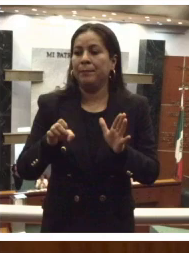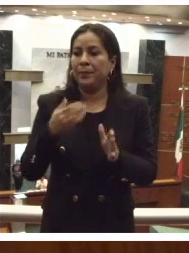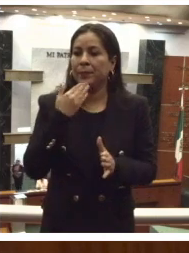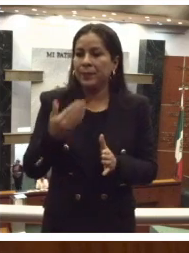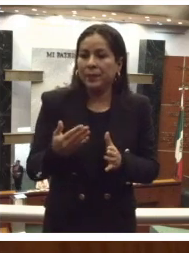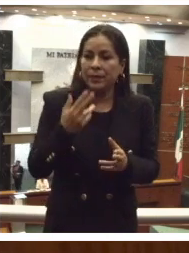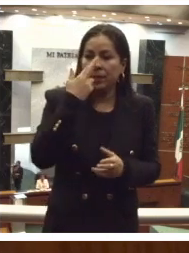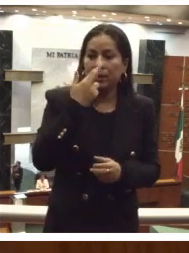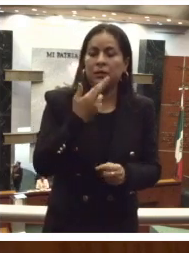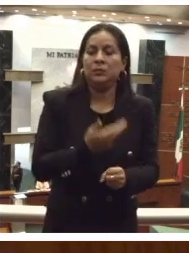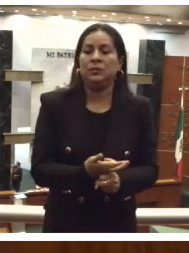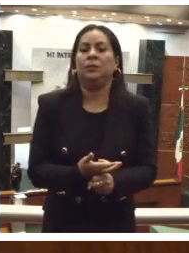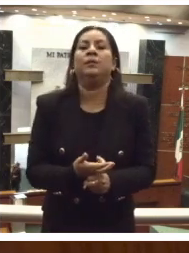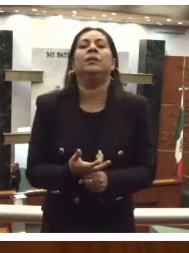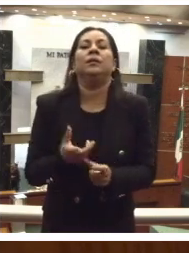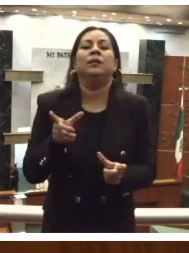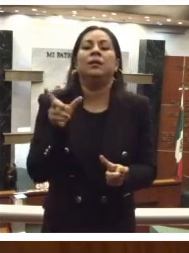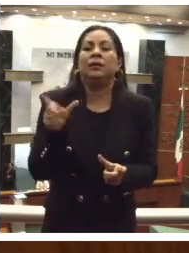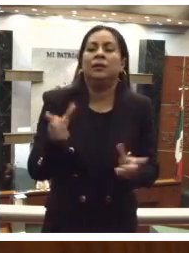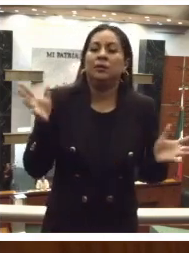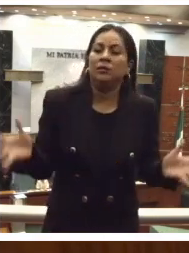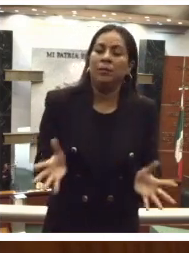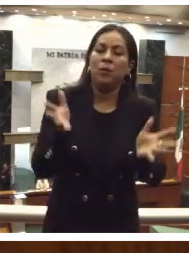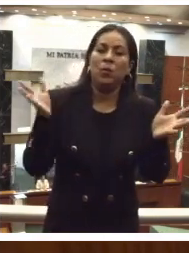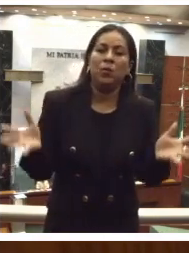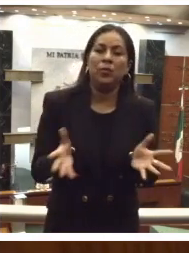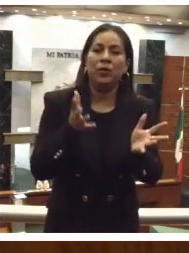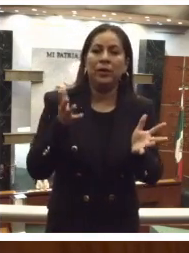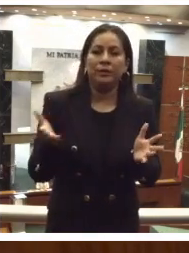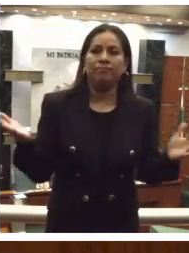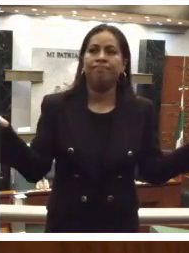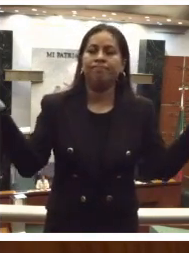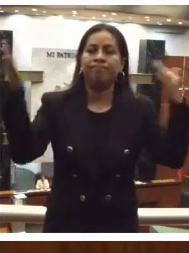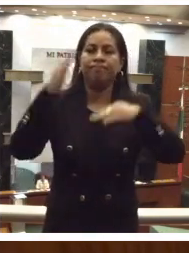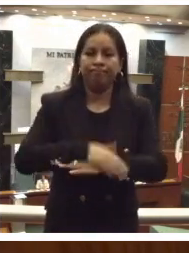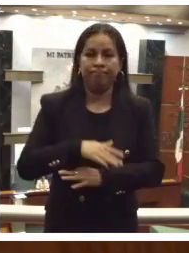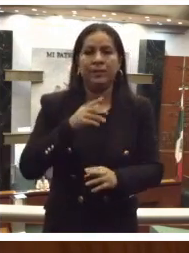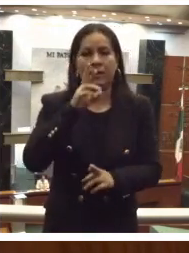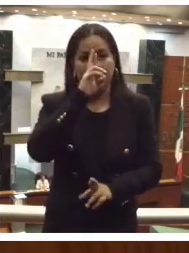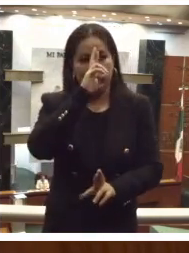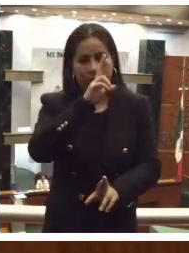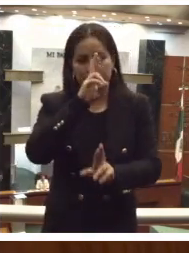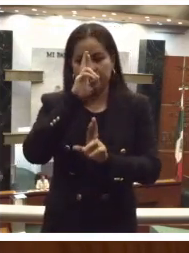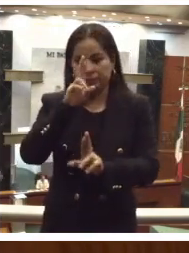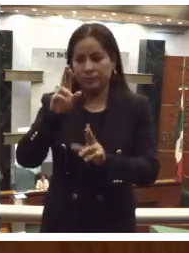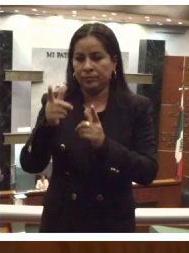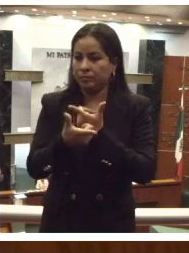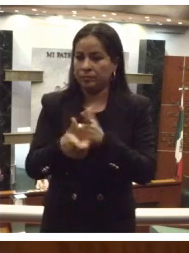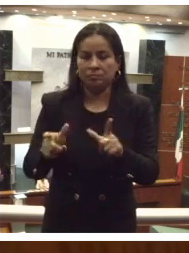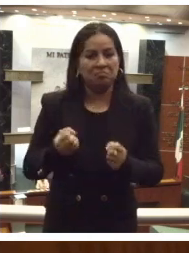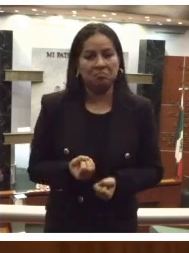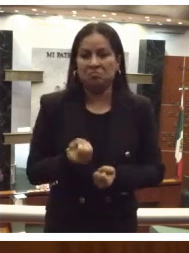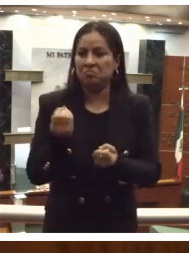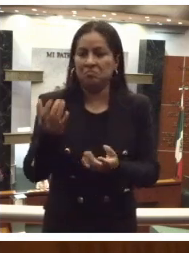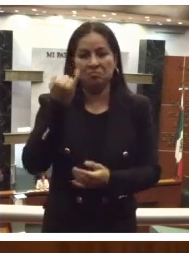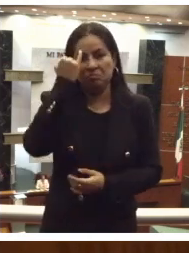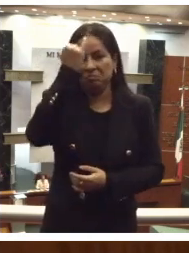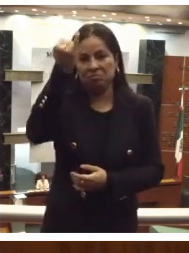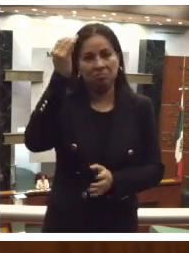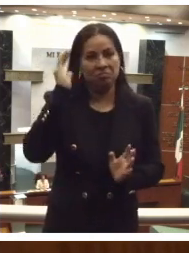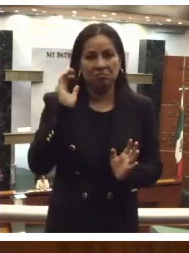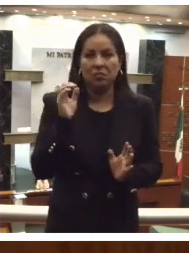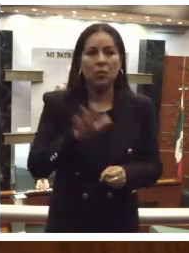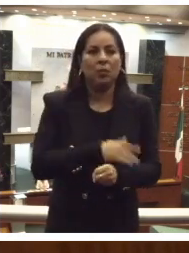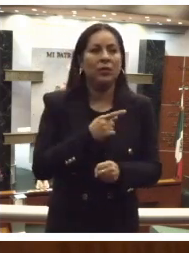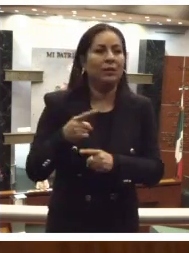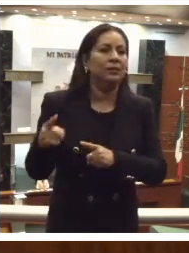de responsabilidad y de ser promotores de la reconciliación y del respeto a la libre expresión de las ideas, porque